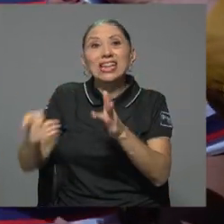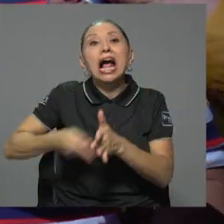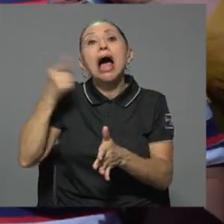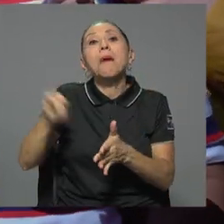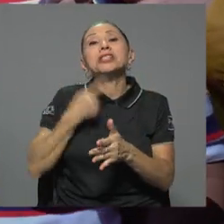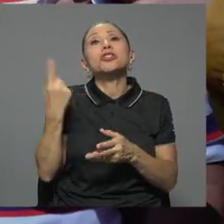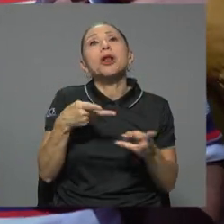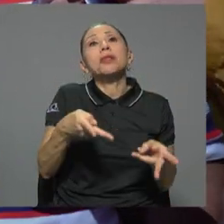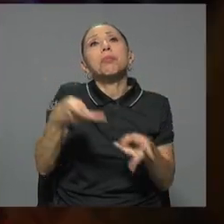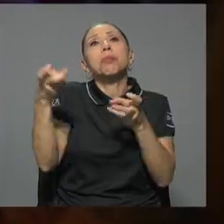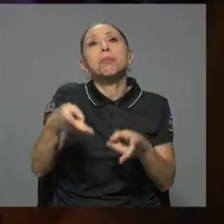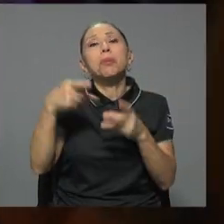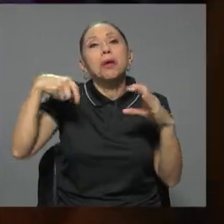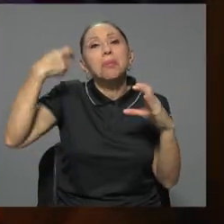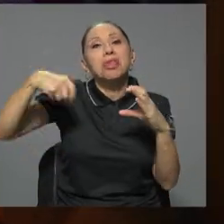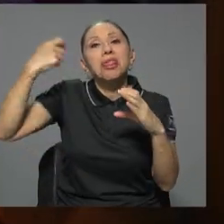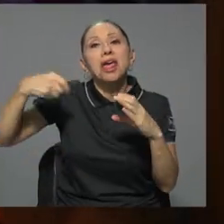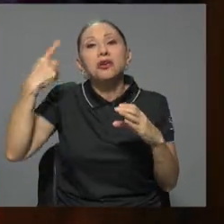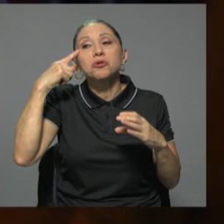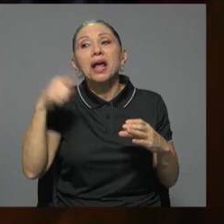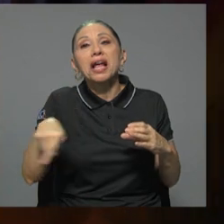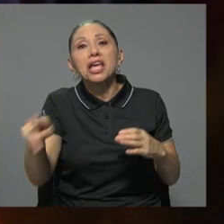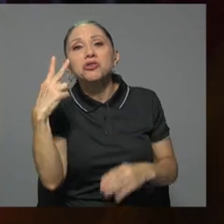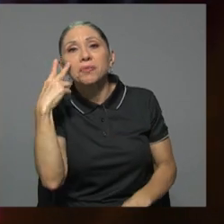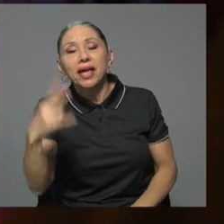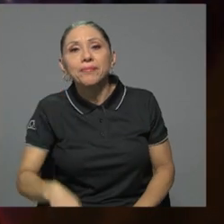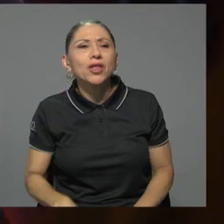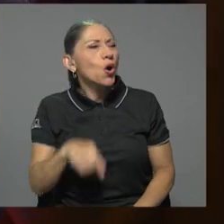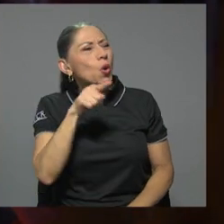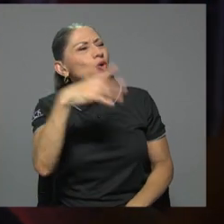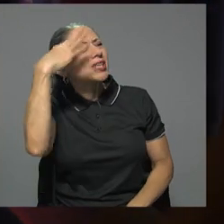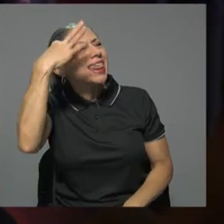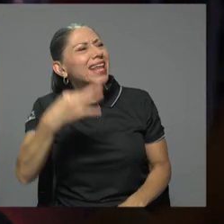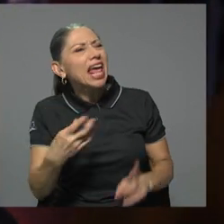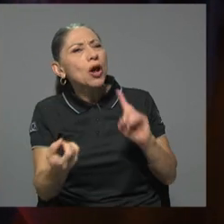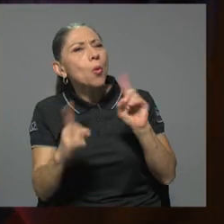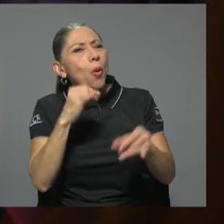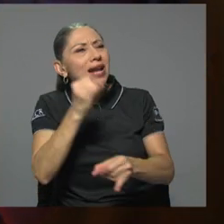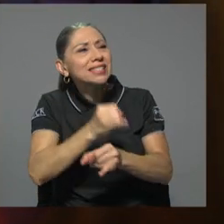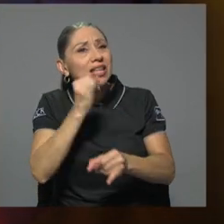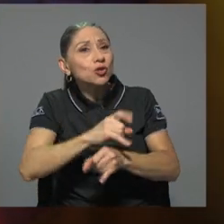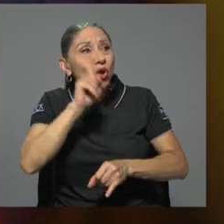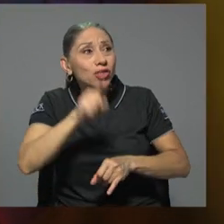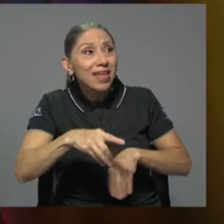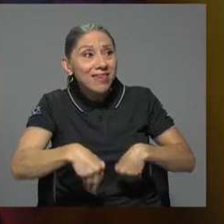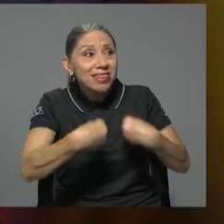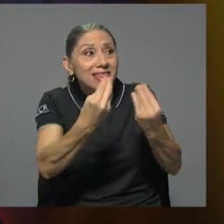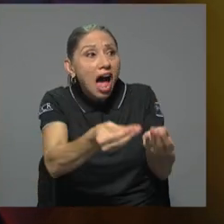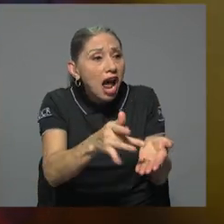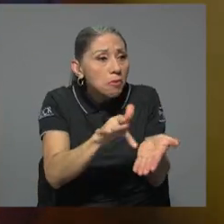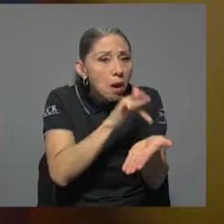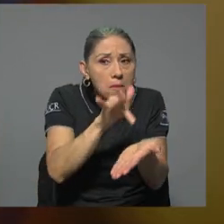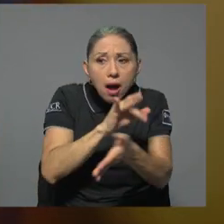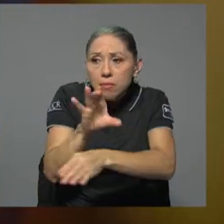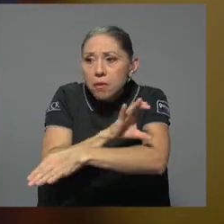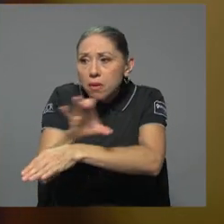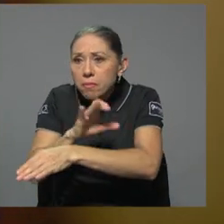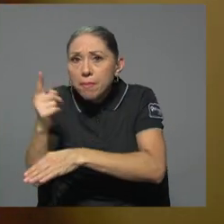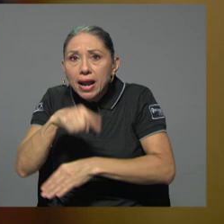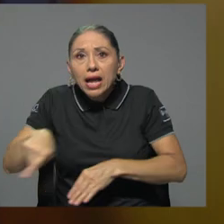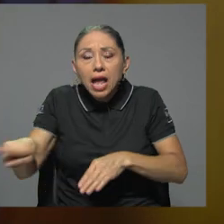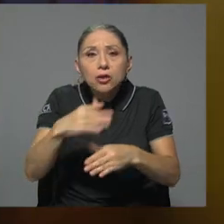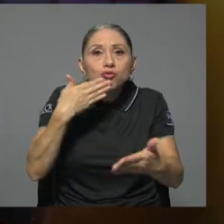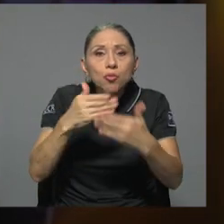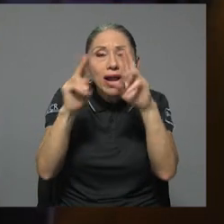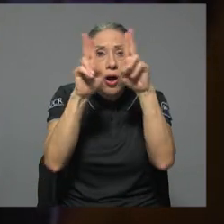vídeos para que ellos vieran cuál institución cree usted debería de proporcionar dispositivos para que los estudiantes y las estudiantes tengan una